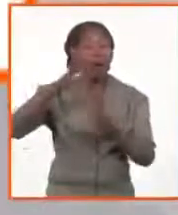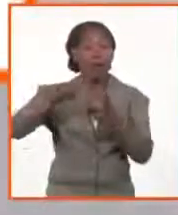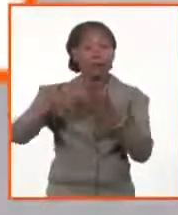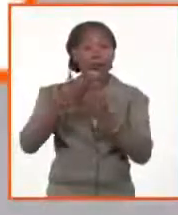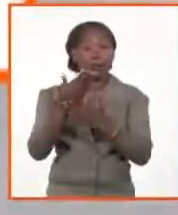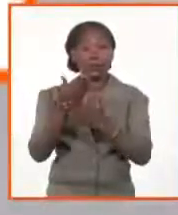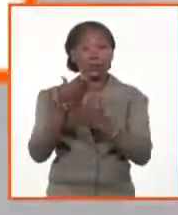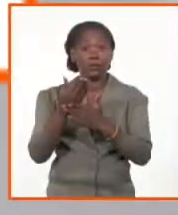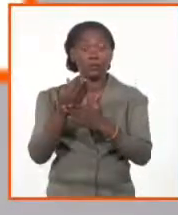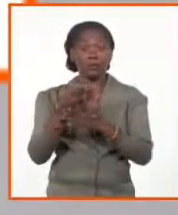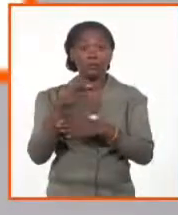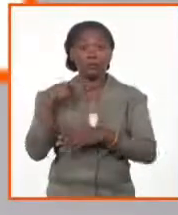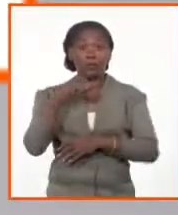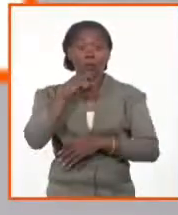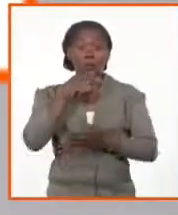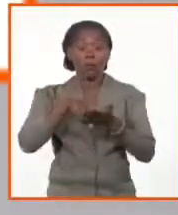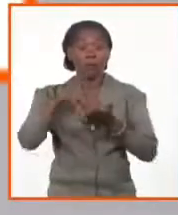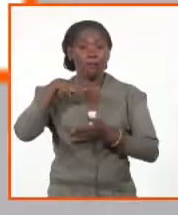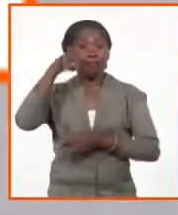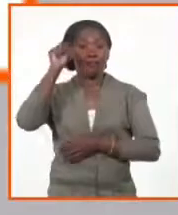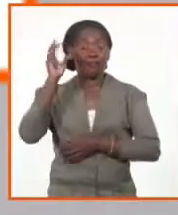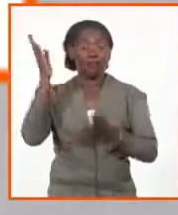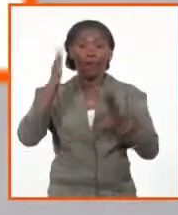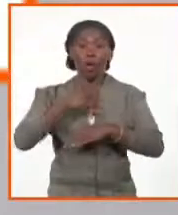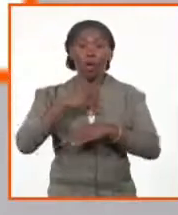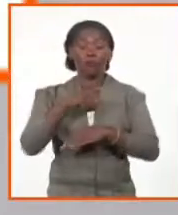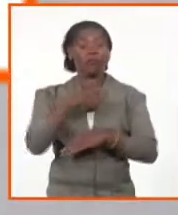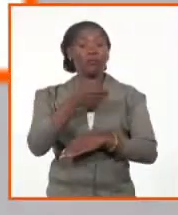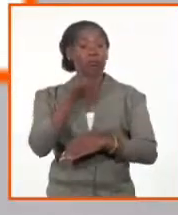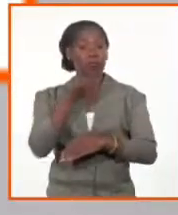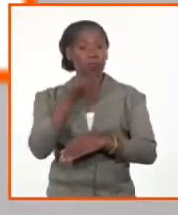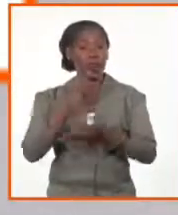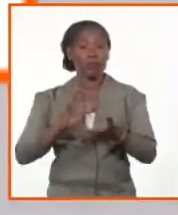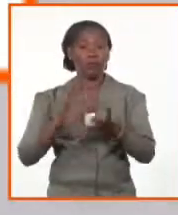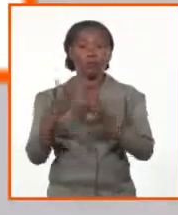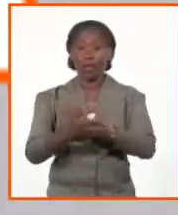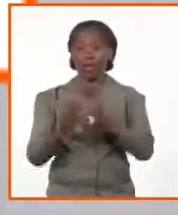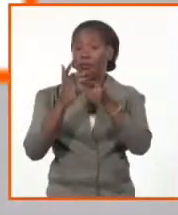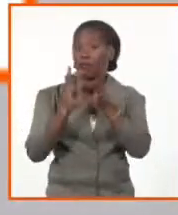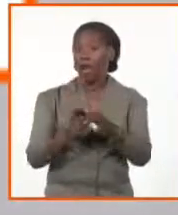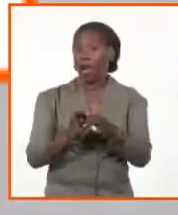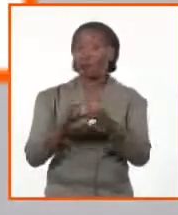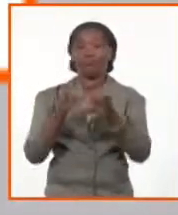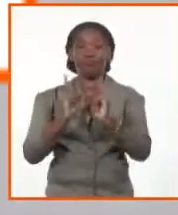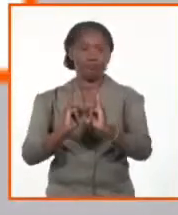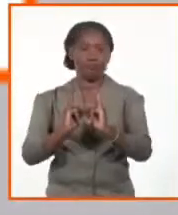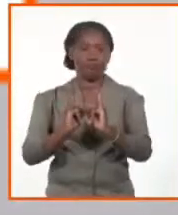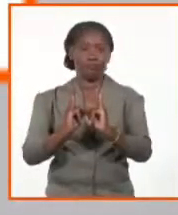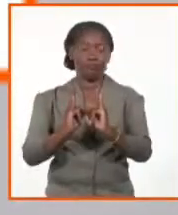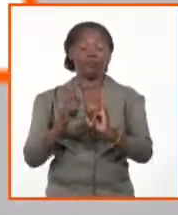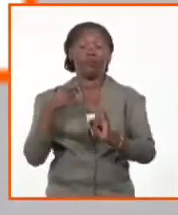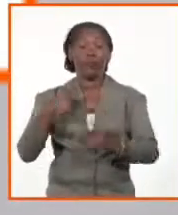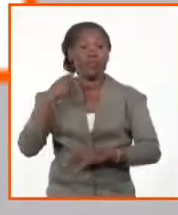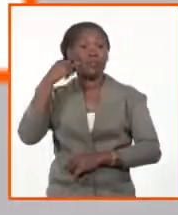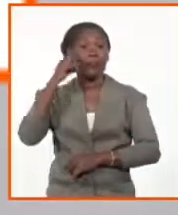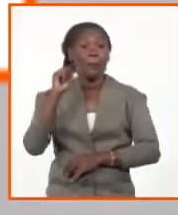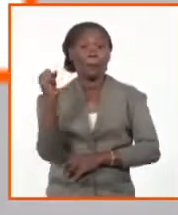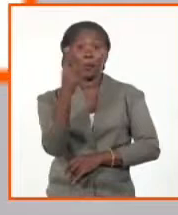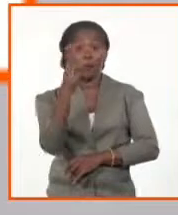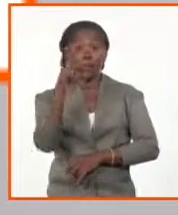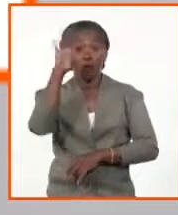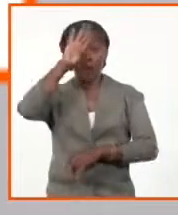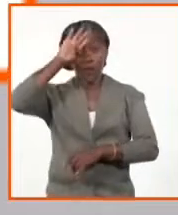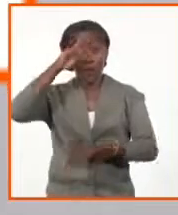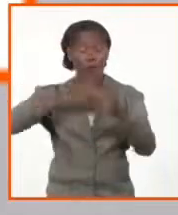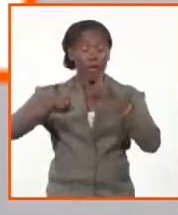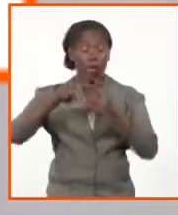hay que quiere decir repetir y es que la caída de la fiebre es el momento de mayor cuidado